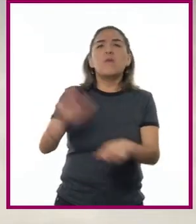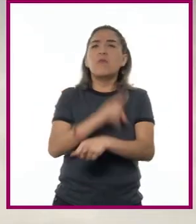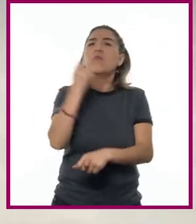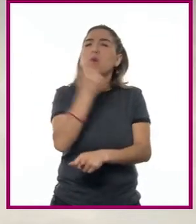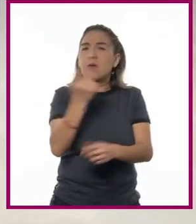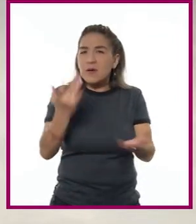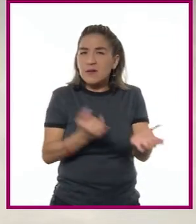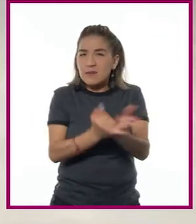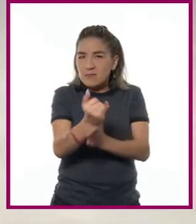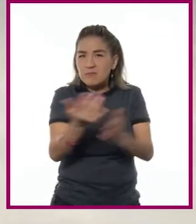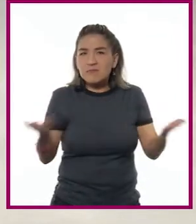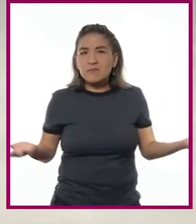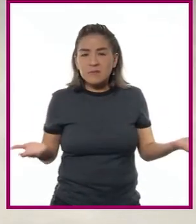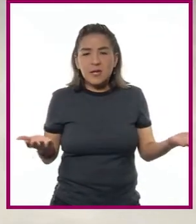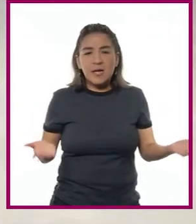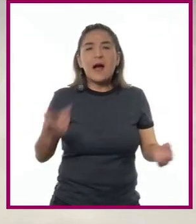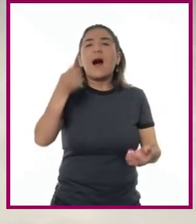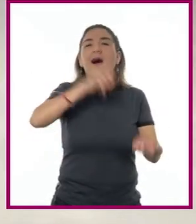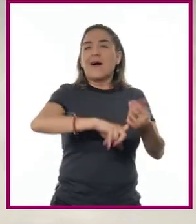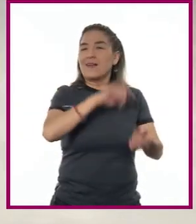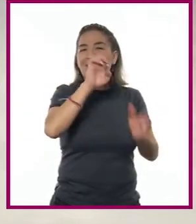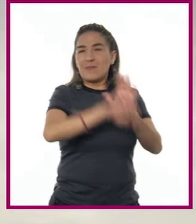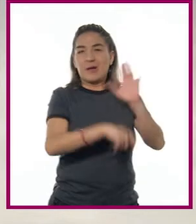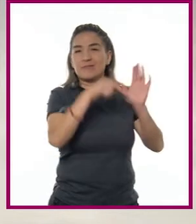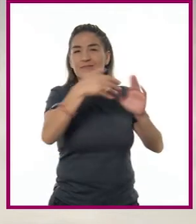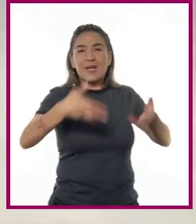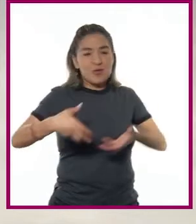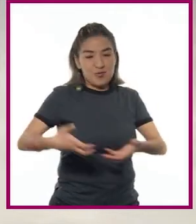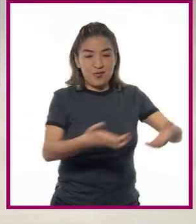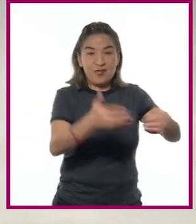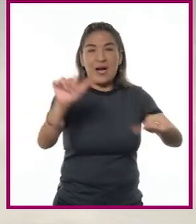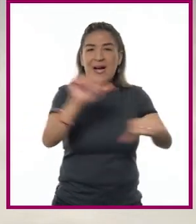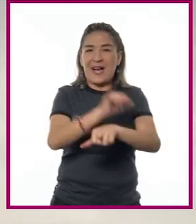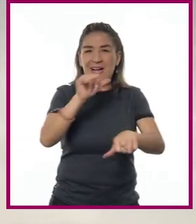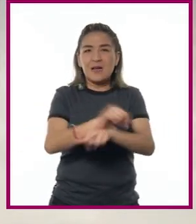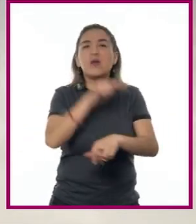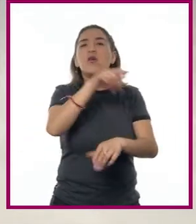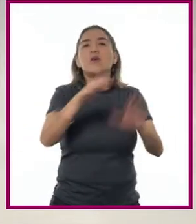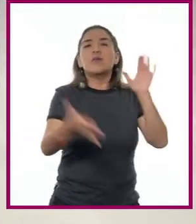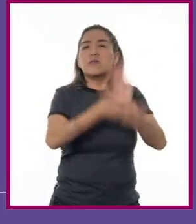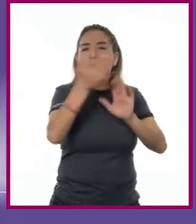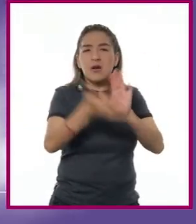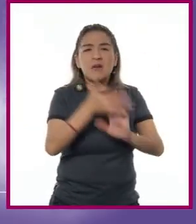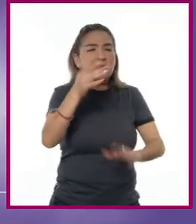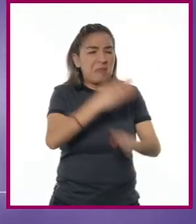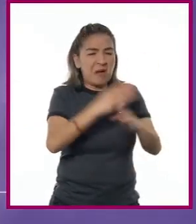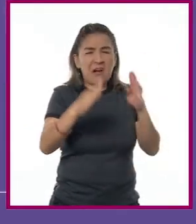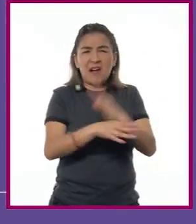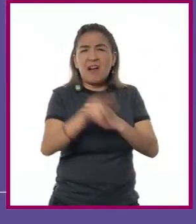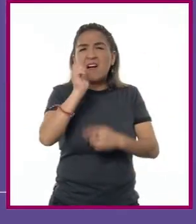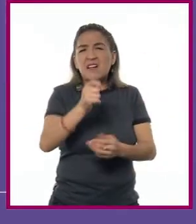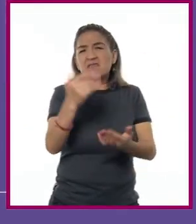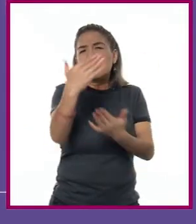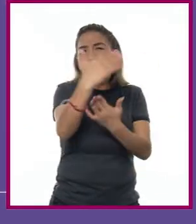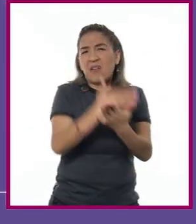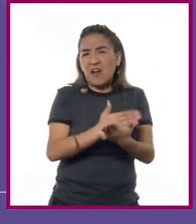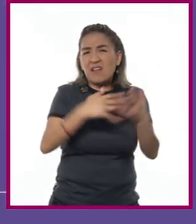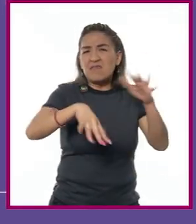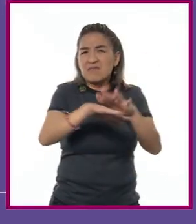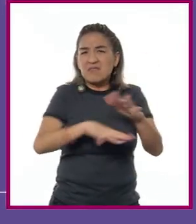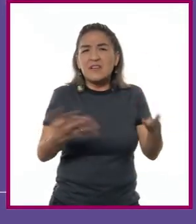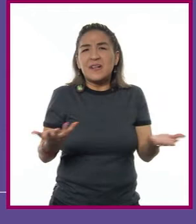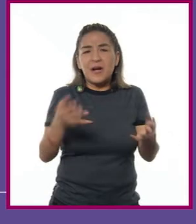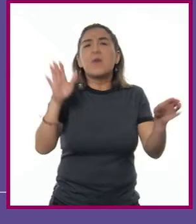así? ¿Por qué se construye una carretera con un material poco resistente? Todas las instancias que